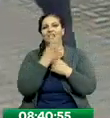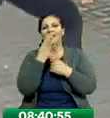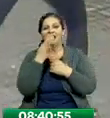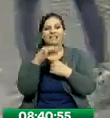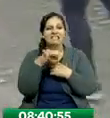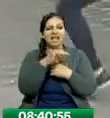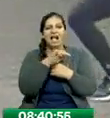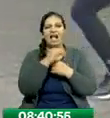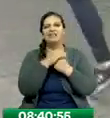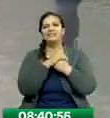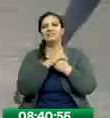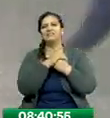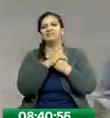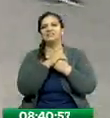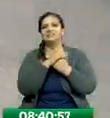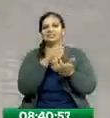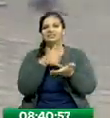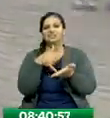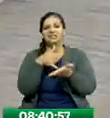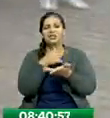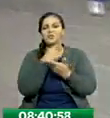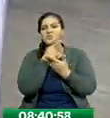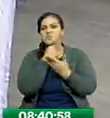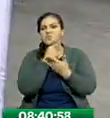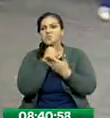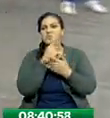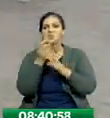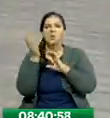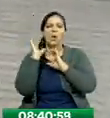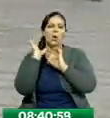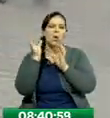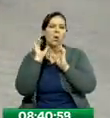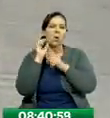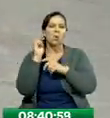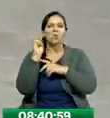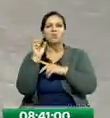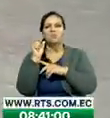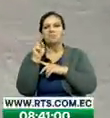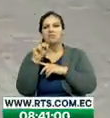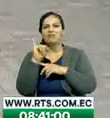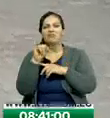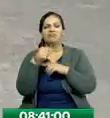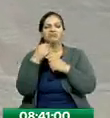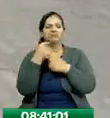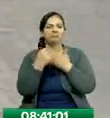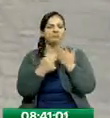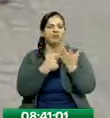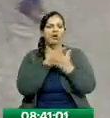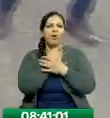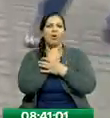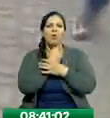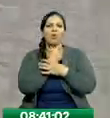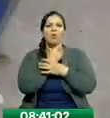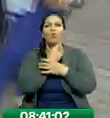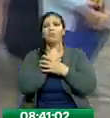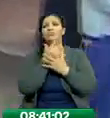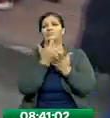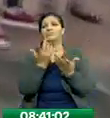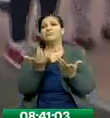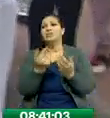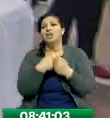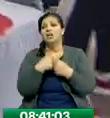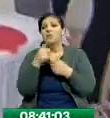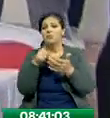me gusta comer con alta gracia con altos como maní y todas esas cosas que nos llenan la gastronomía ecuatoriana es